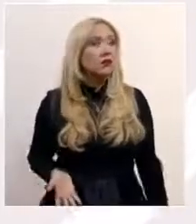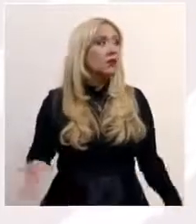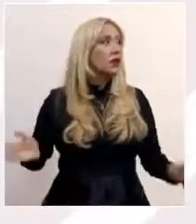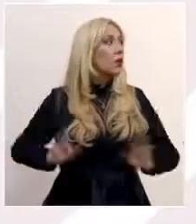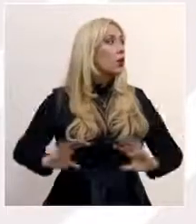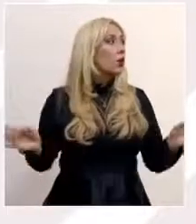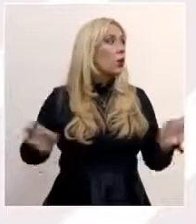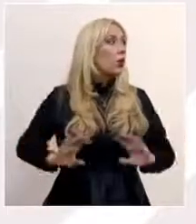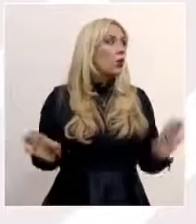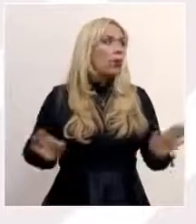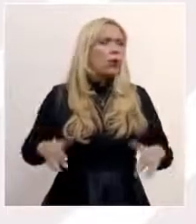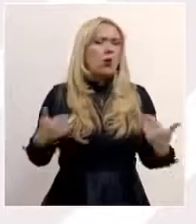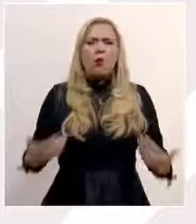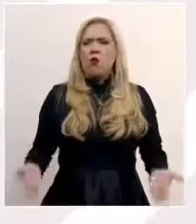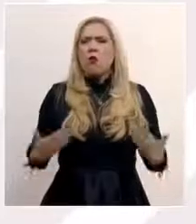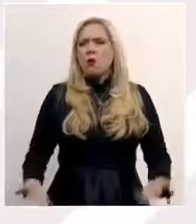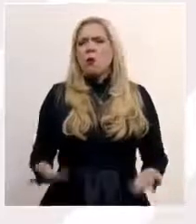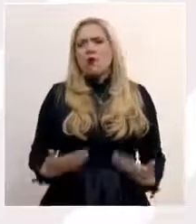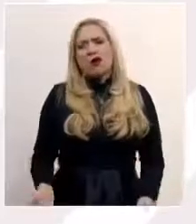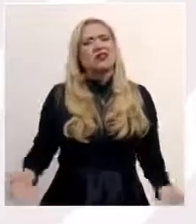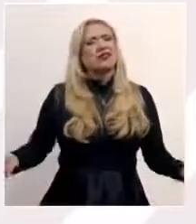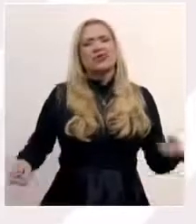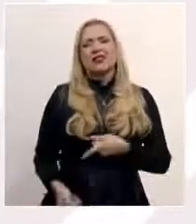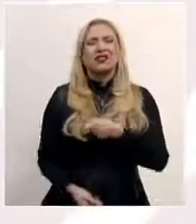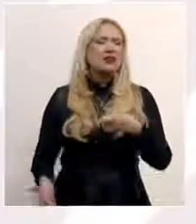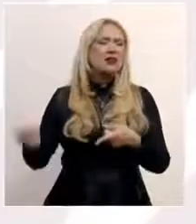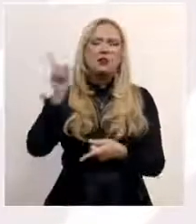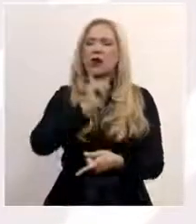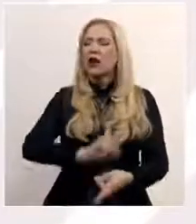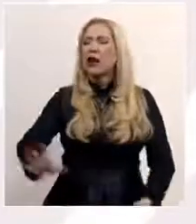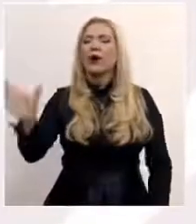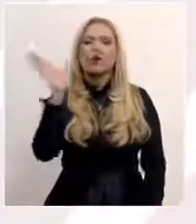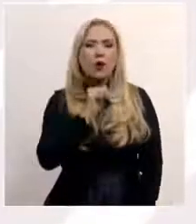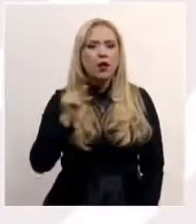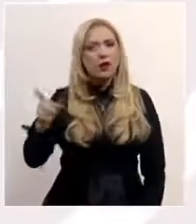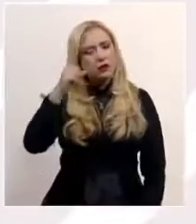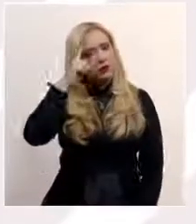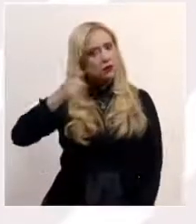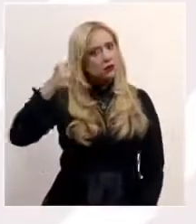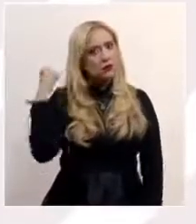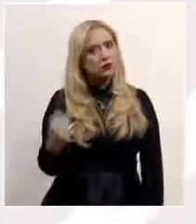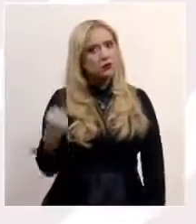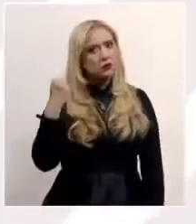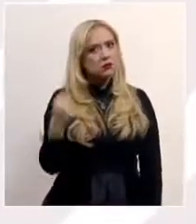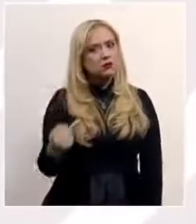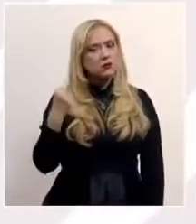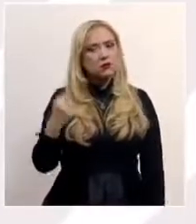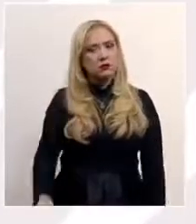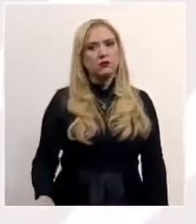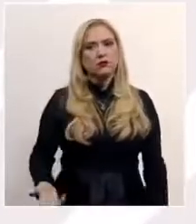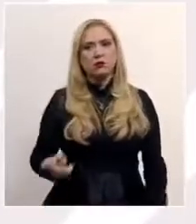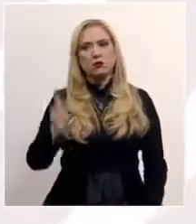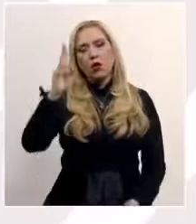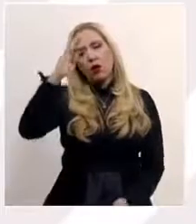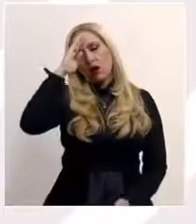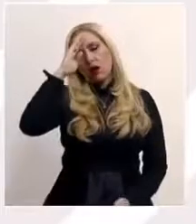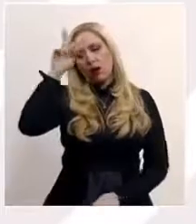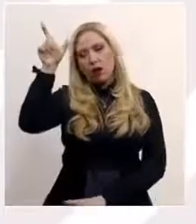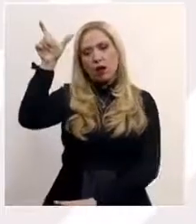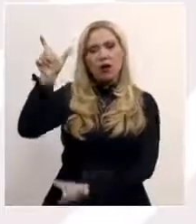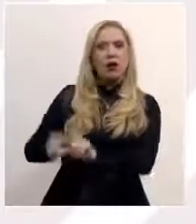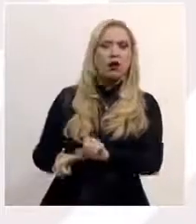insisto, esto se trata de prejuicios y estereotipos que existen, que en el fondo ellos están siendo motivados por estos